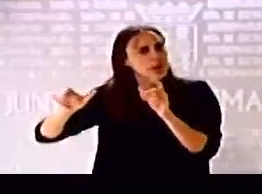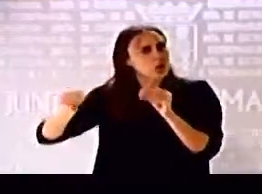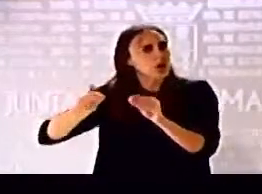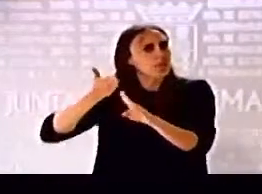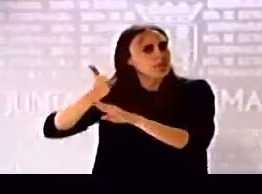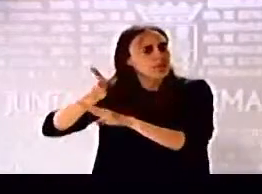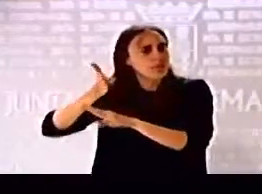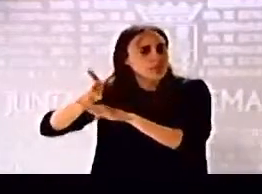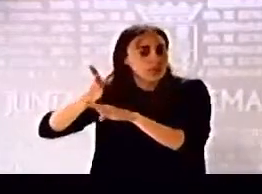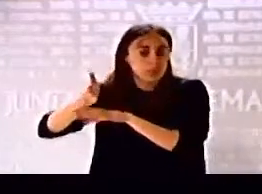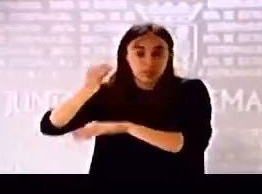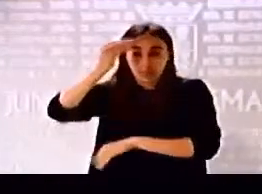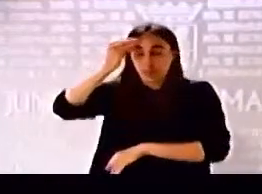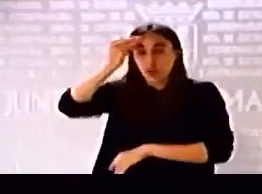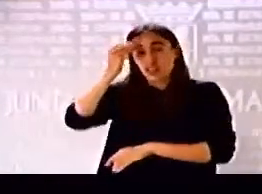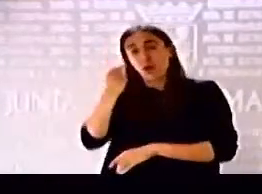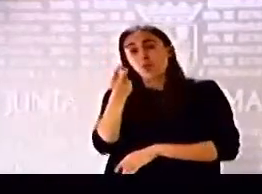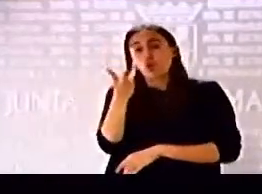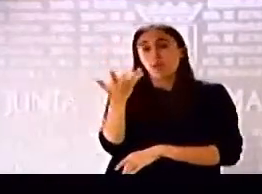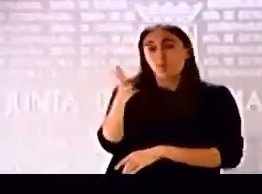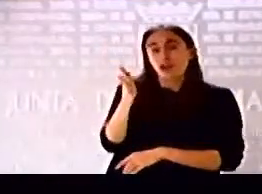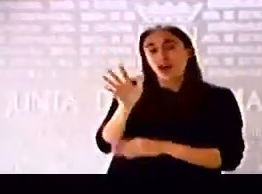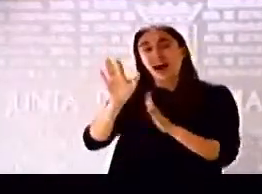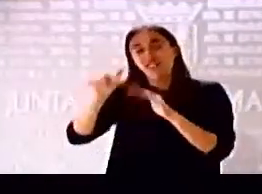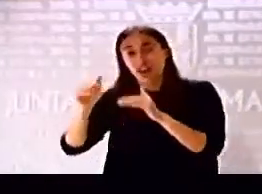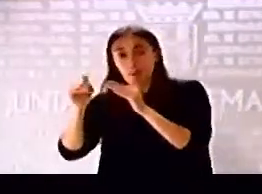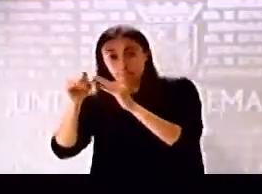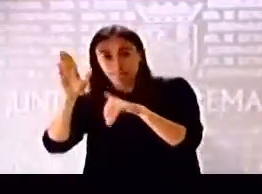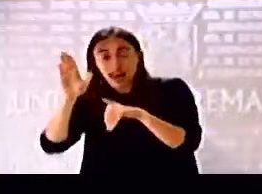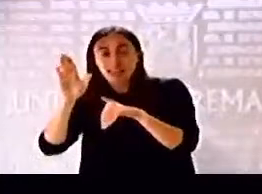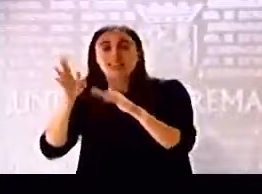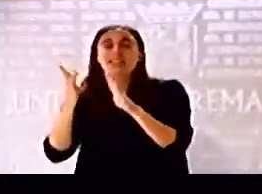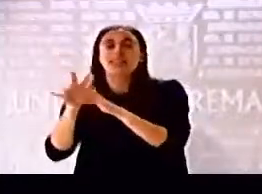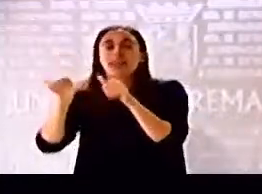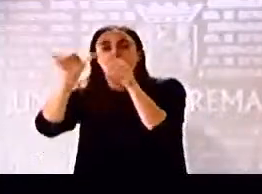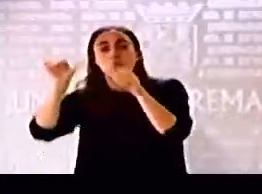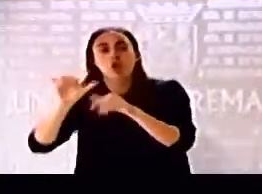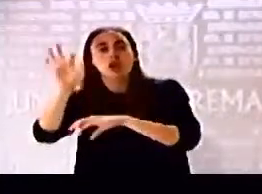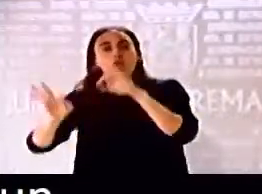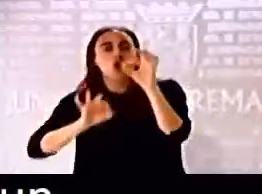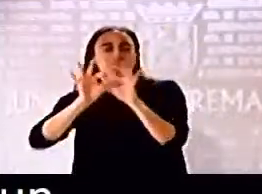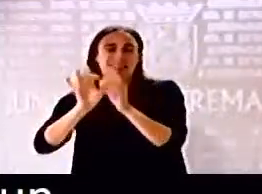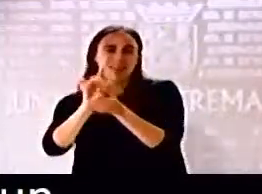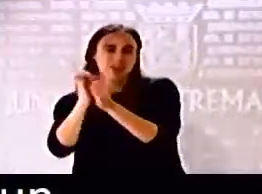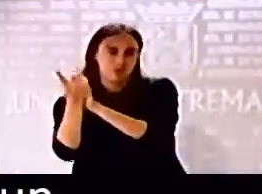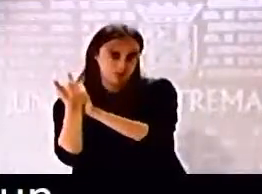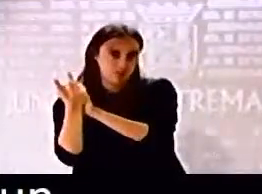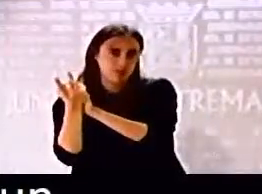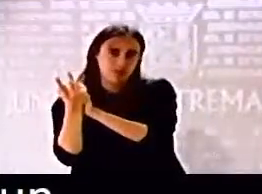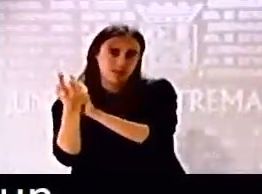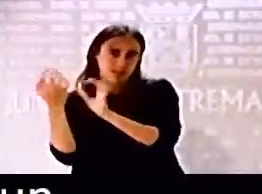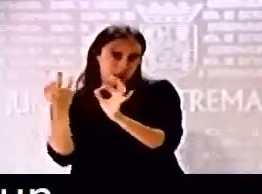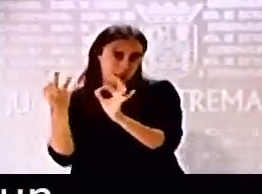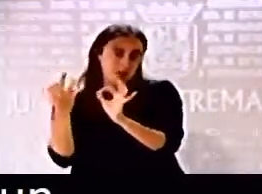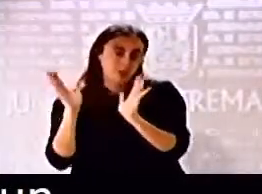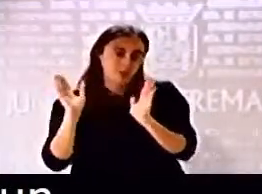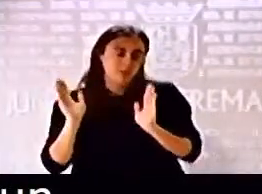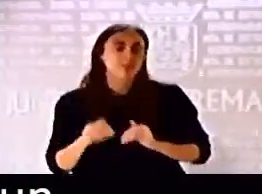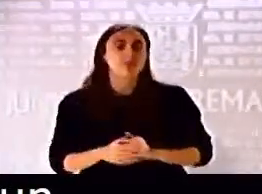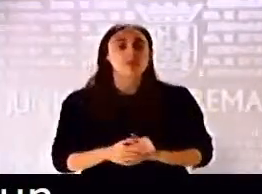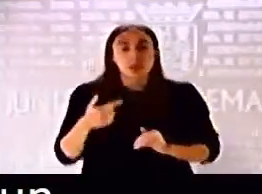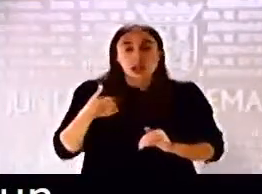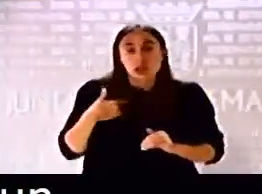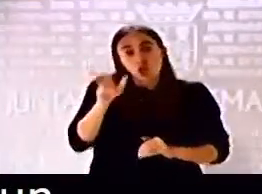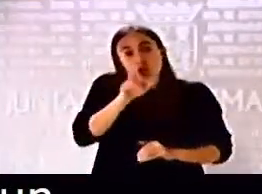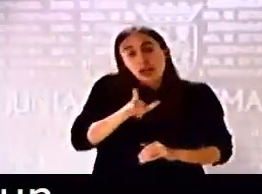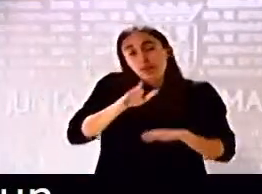de la que esperábamos, y que hubiésemos tenido que tener otro modelo organizativo, probablemente. Insisto, pido